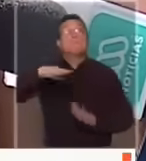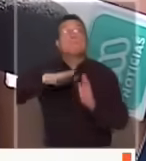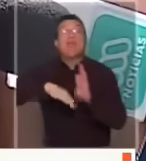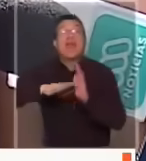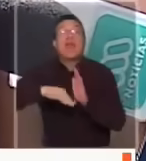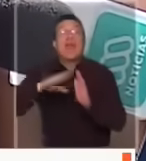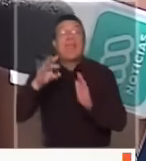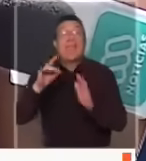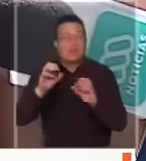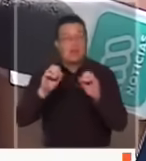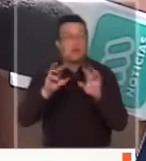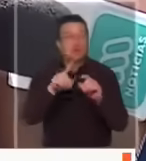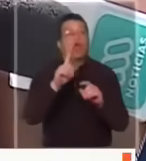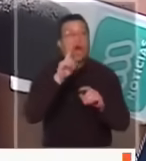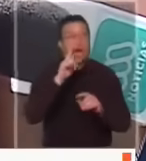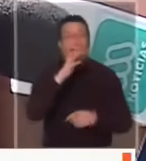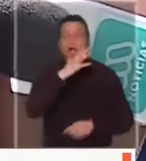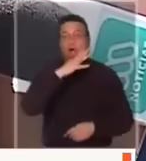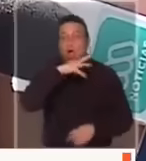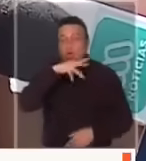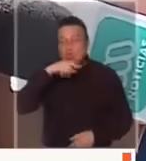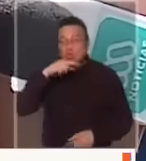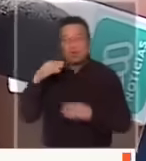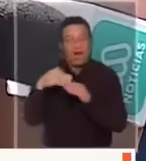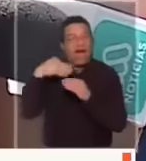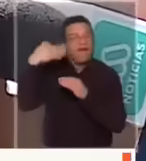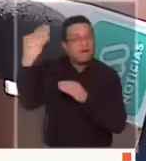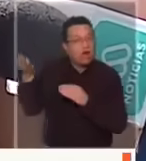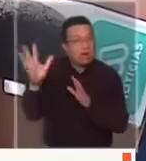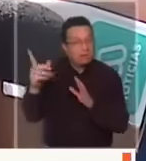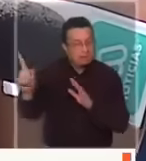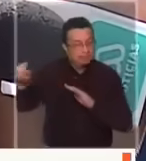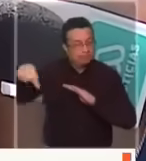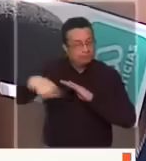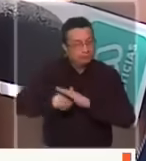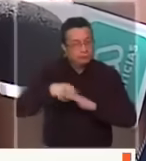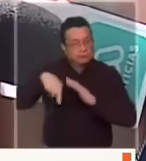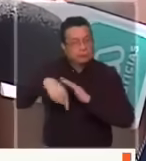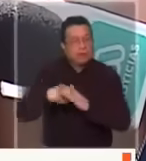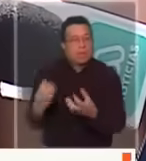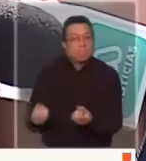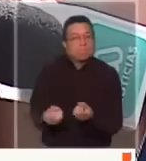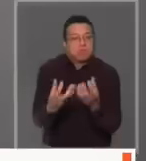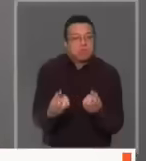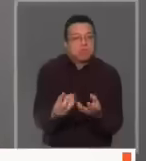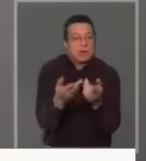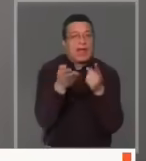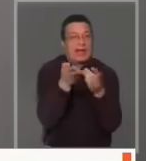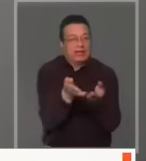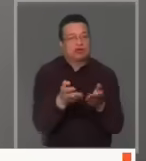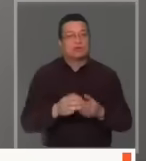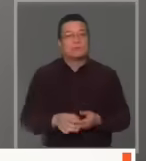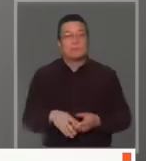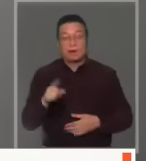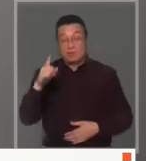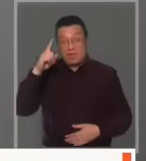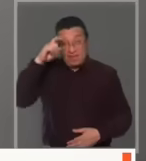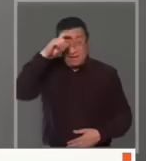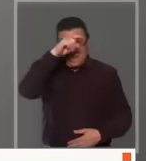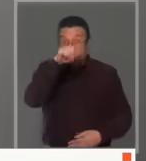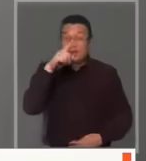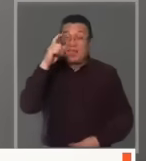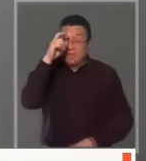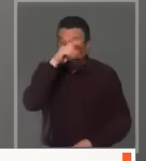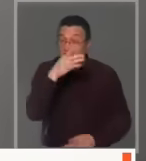también sospechamos que hay adultos externos a nuestros liceos que están motivando que ocurran estas cosas. Porque es difícil